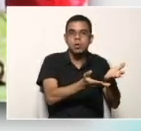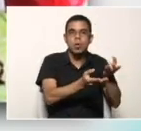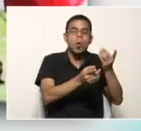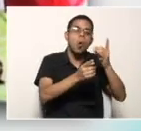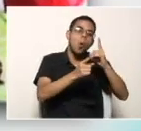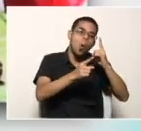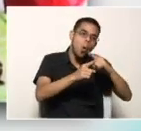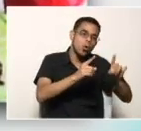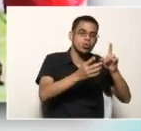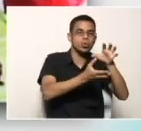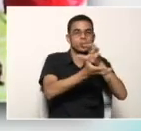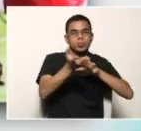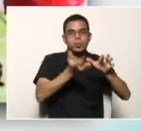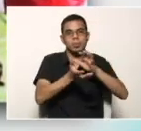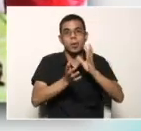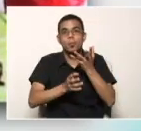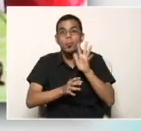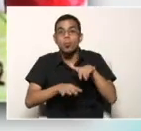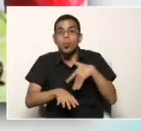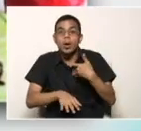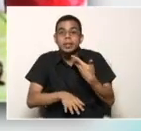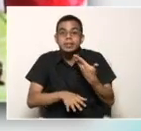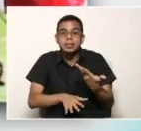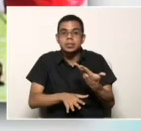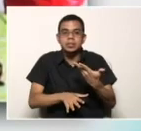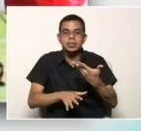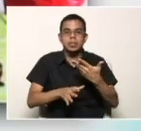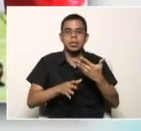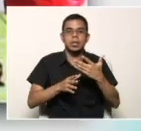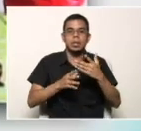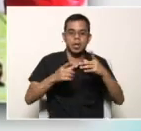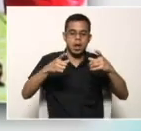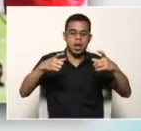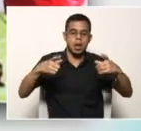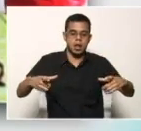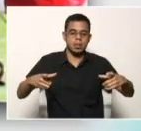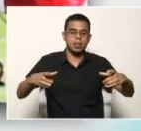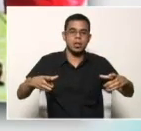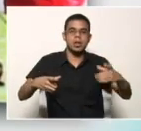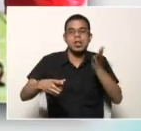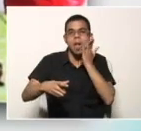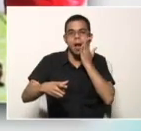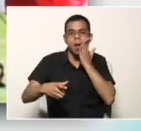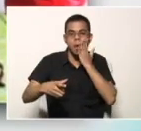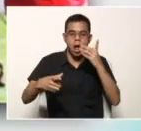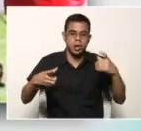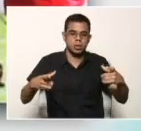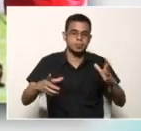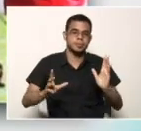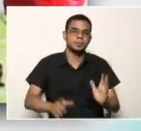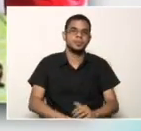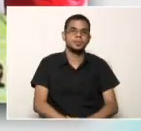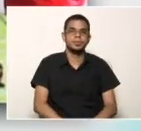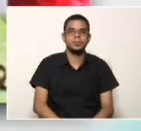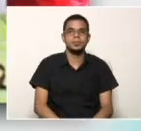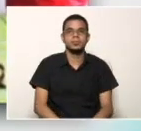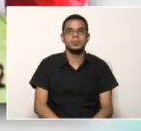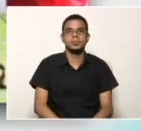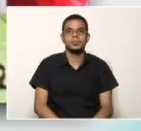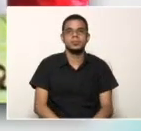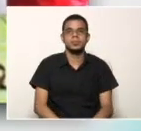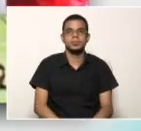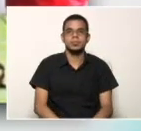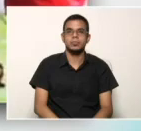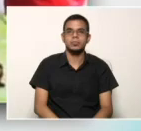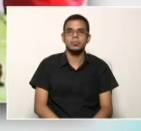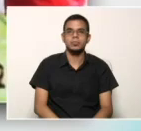la tarjeta madre, la fuente de poder o el procesador en ese caso. ¿Okay? Ya voy a dar la segunda falla como